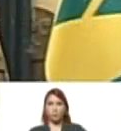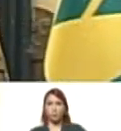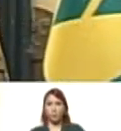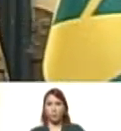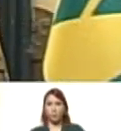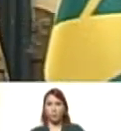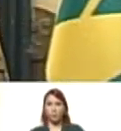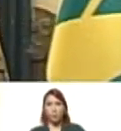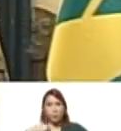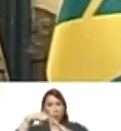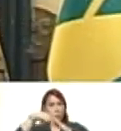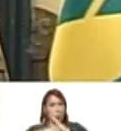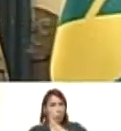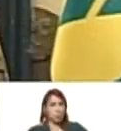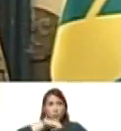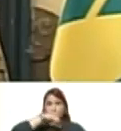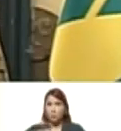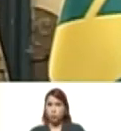Muy profundos, históricos.